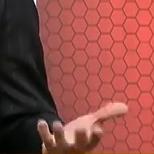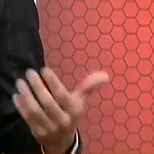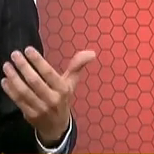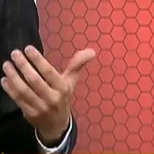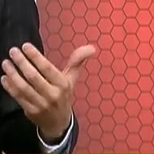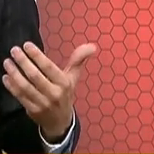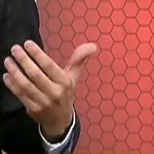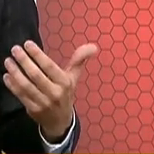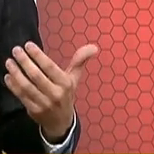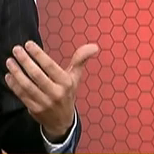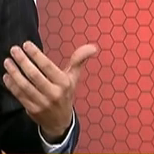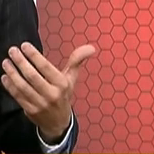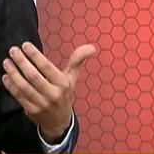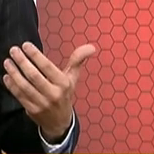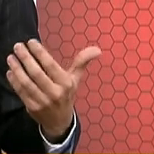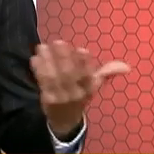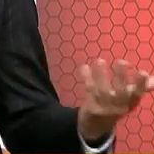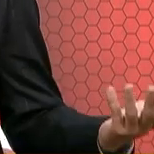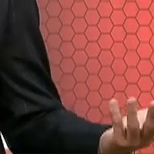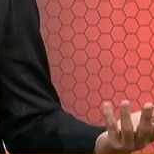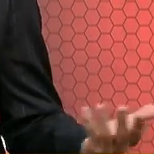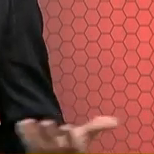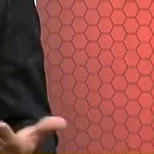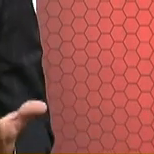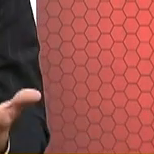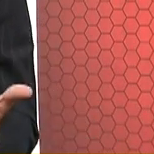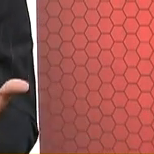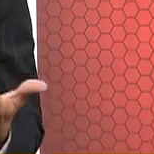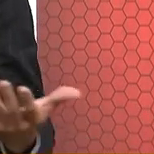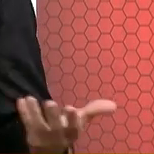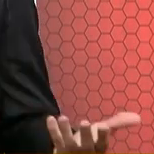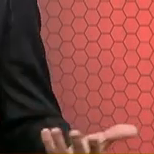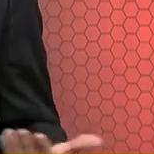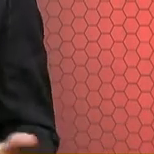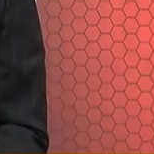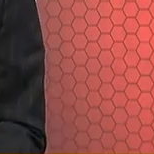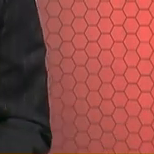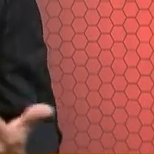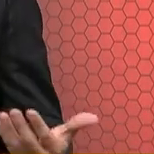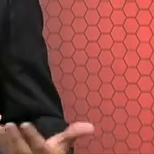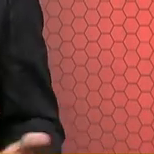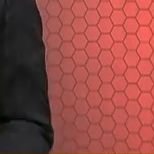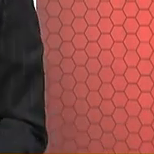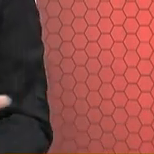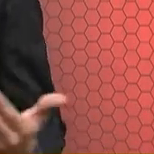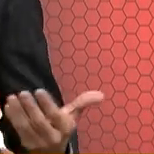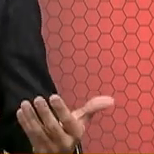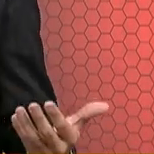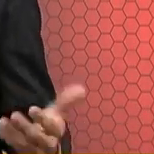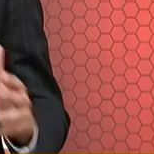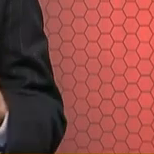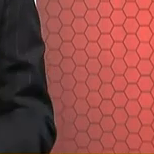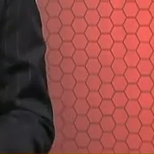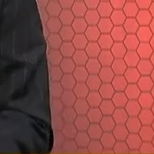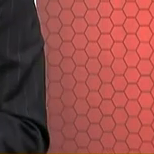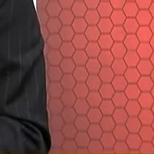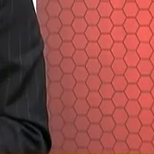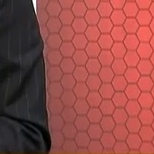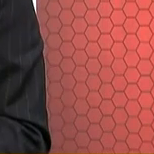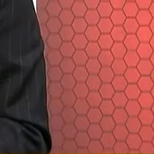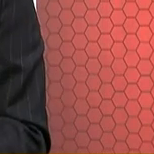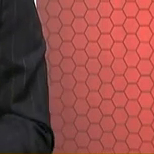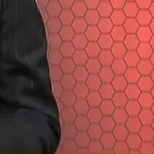genera una mejor espíritu, una mejor alma, un mejor pensamiento, una mejor vida. Hoy